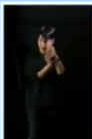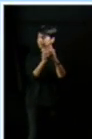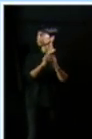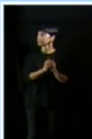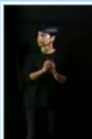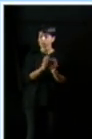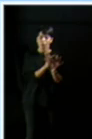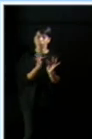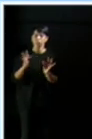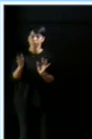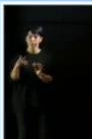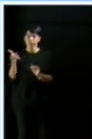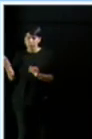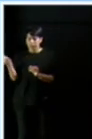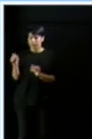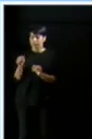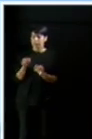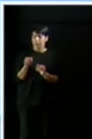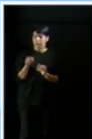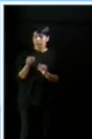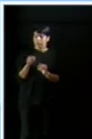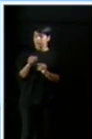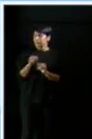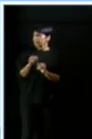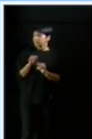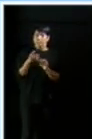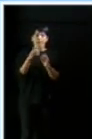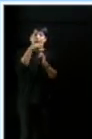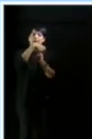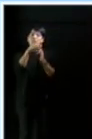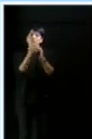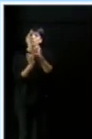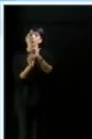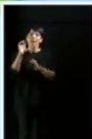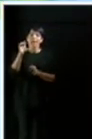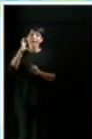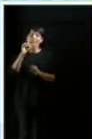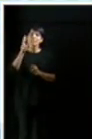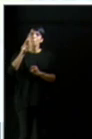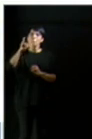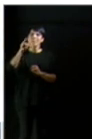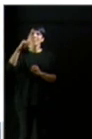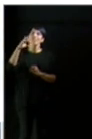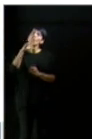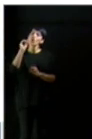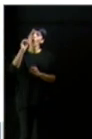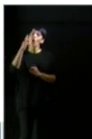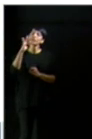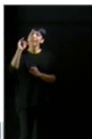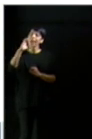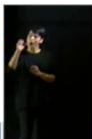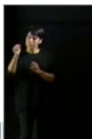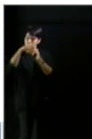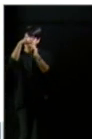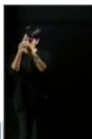continuación aquí de reading lo hemos puesto a las espiroqueta que tienen forma de espiral y por último tendremos como una